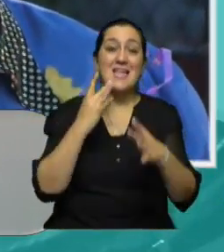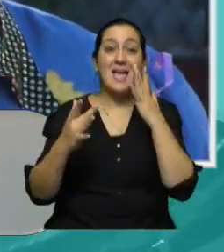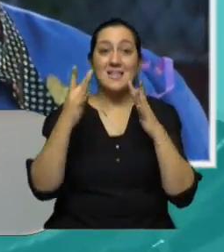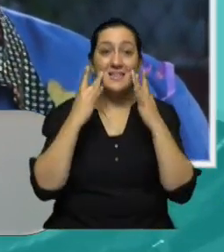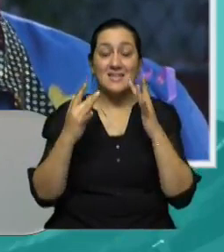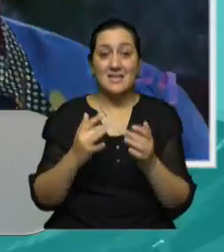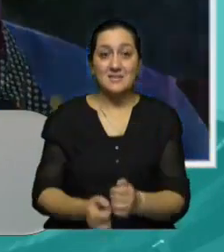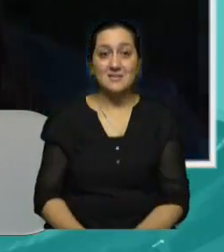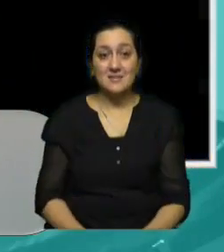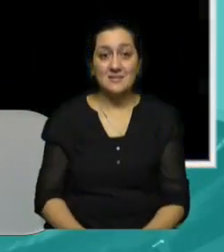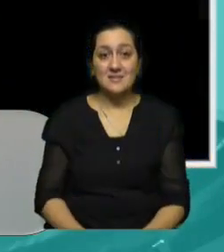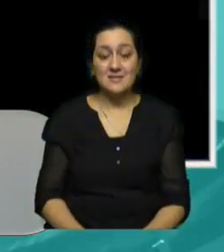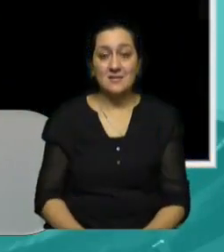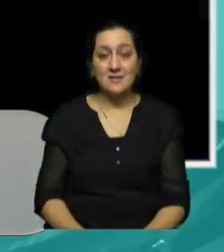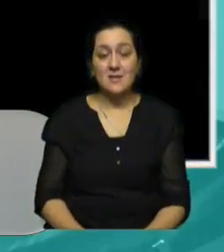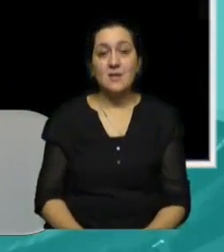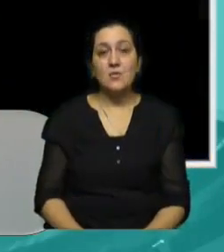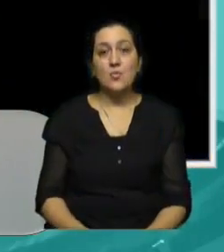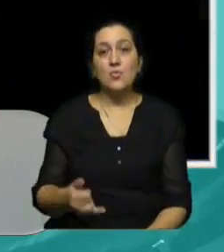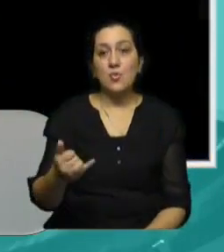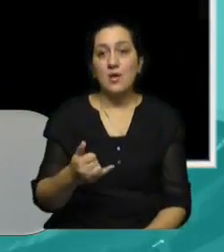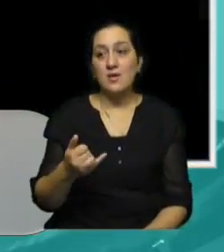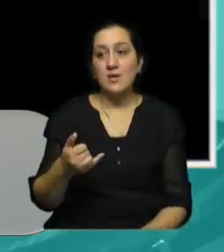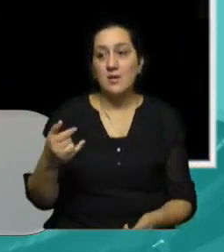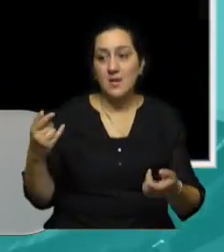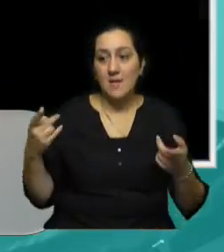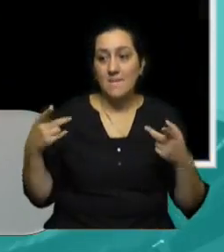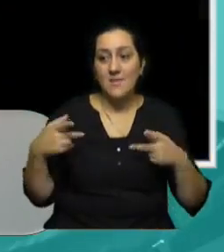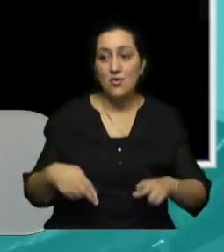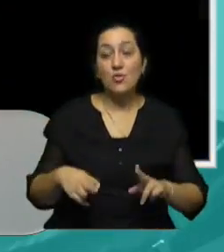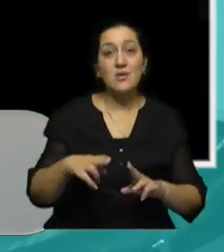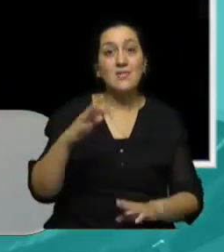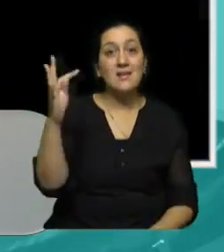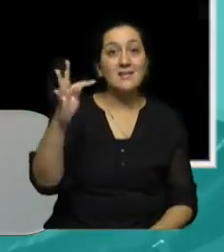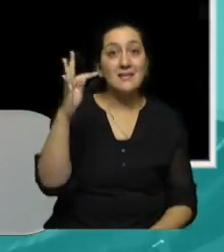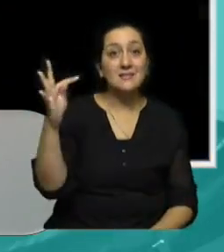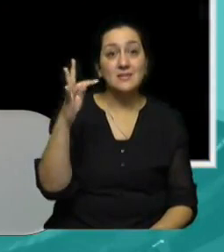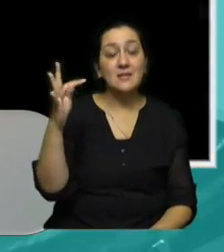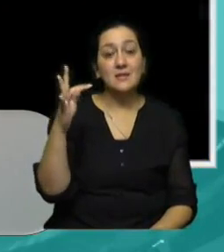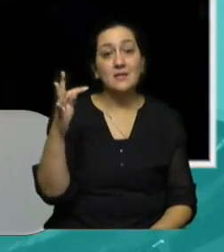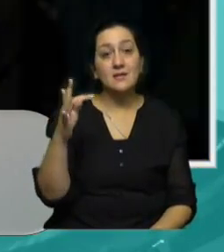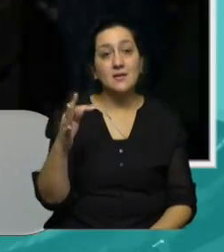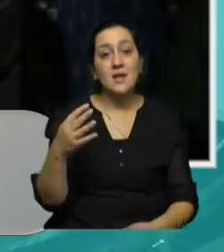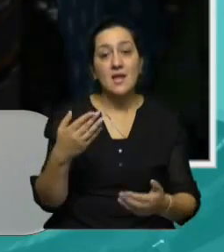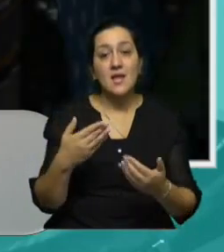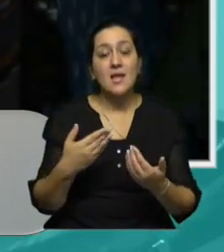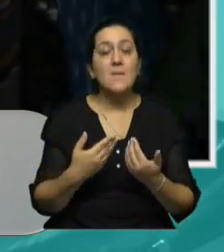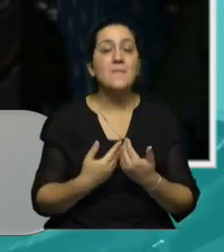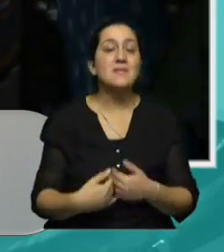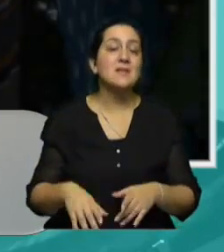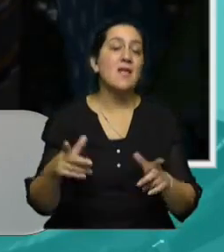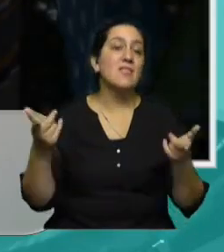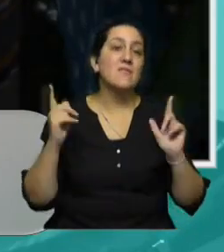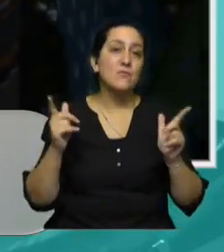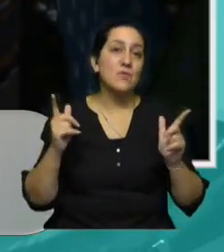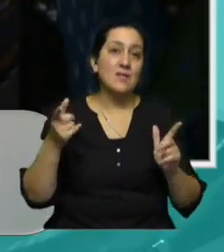hace de que cuando despliegan la metodología del taller, ponen el hecho artístico como por delante y empiezan a vivir como la experiencia artística.